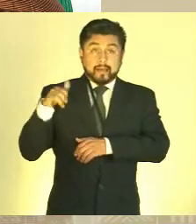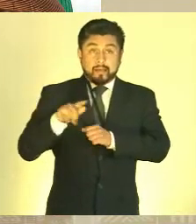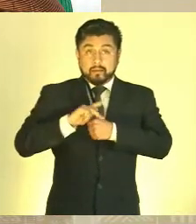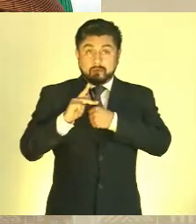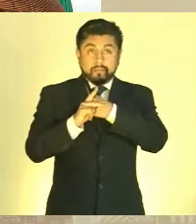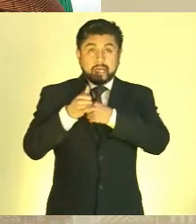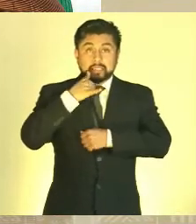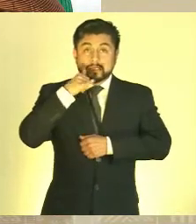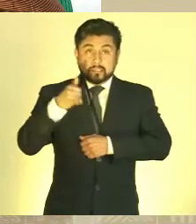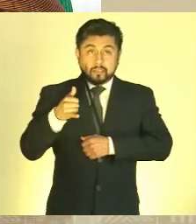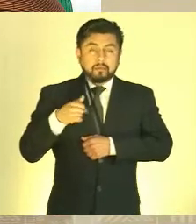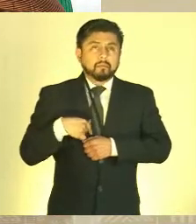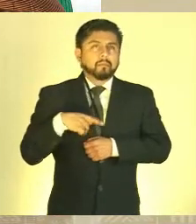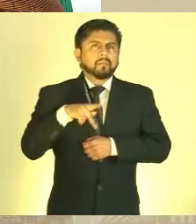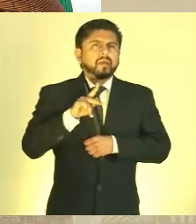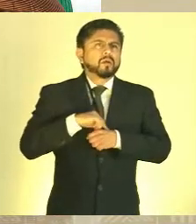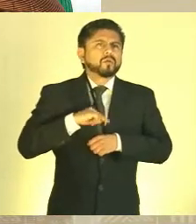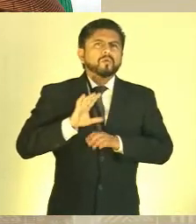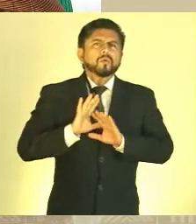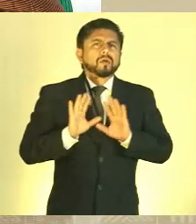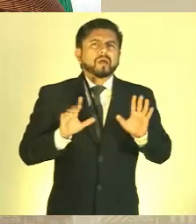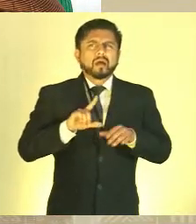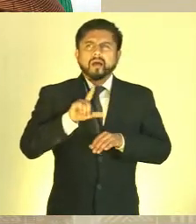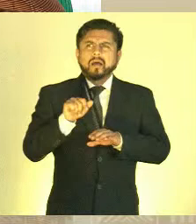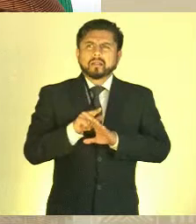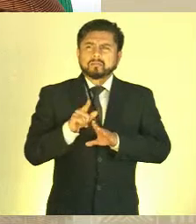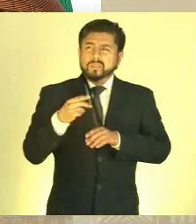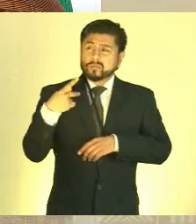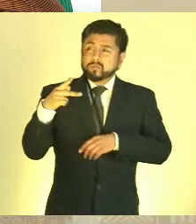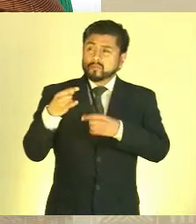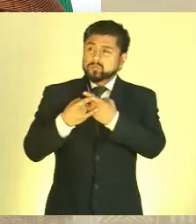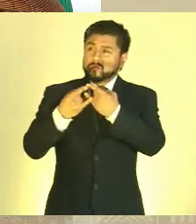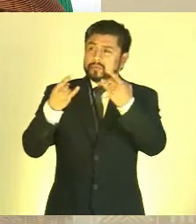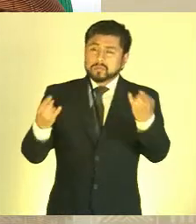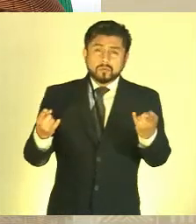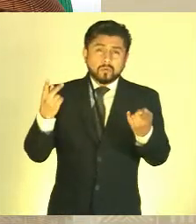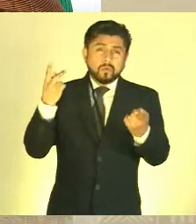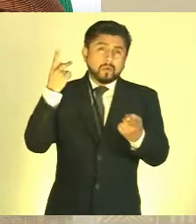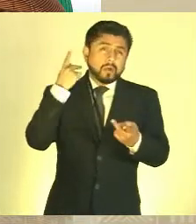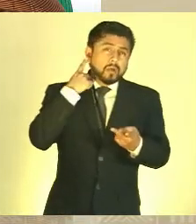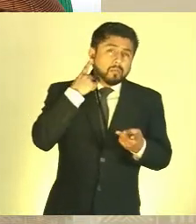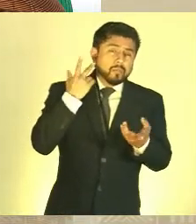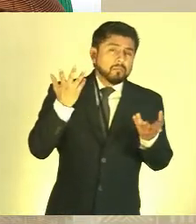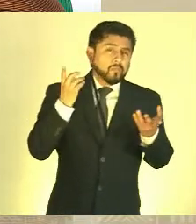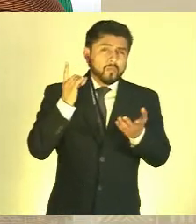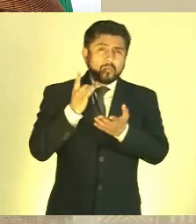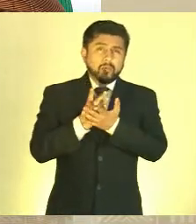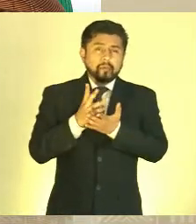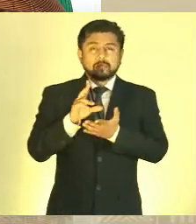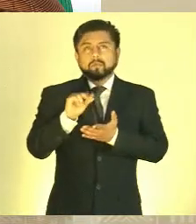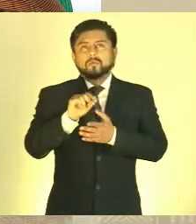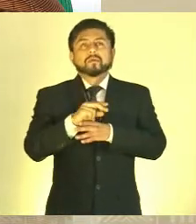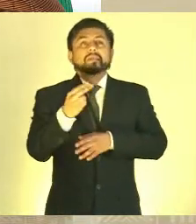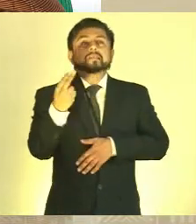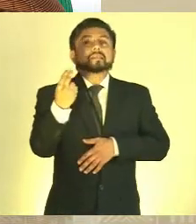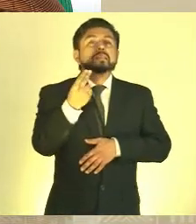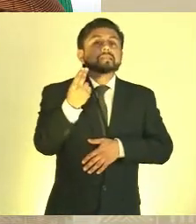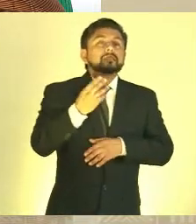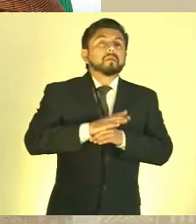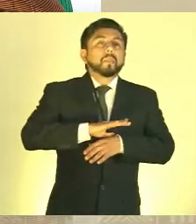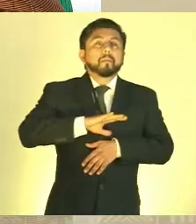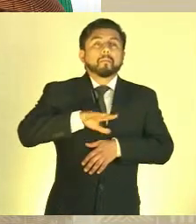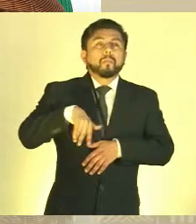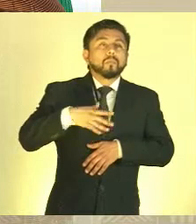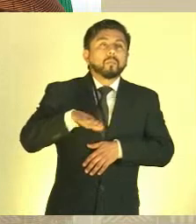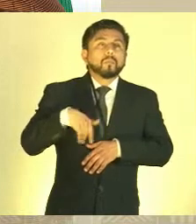Pero yo ya no me contentaba, no me bastaba con la historia, con la política, quería encontrar algo